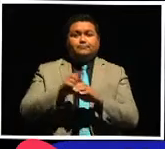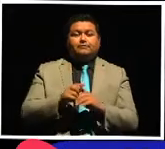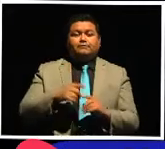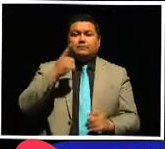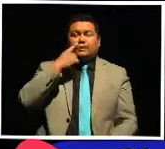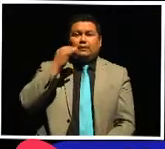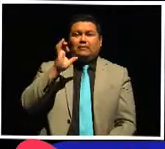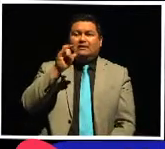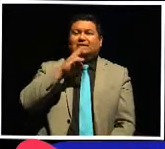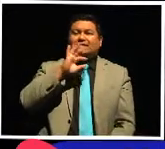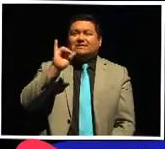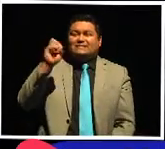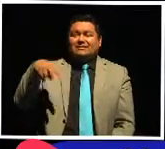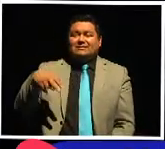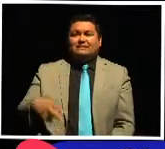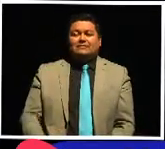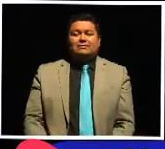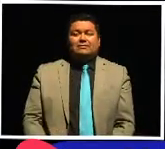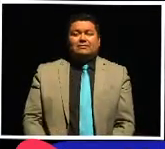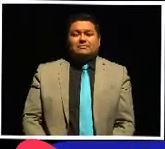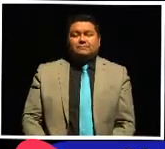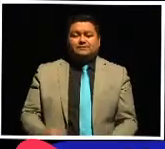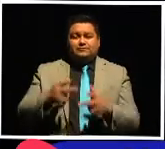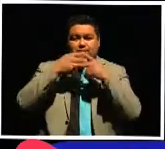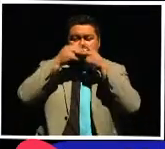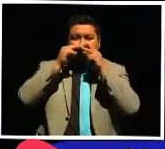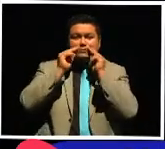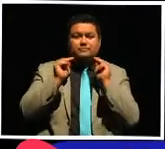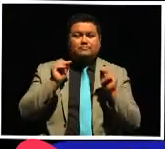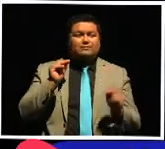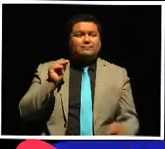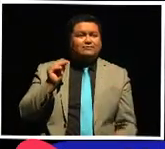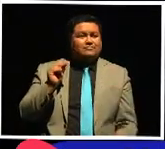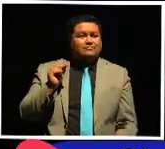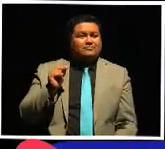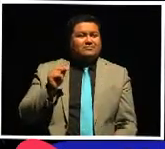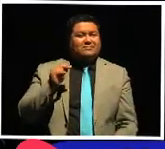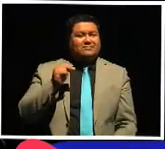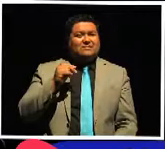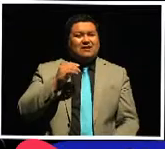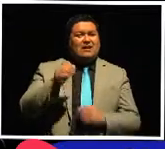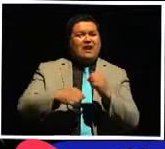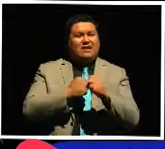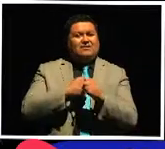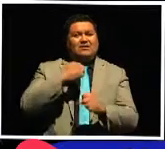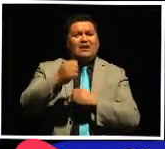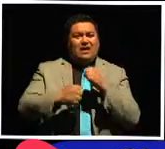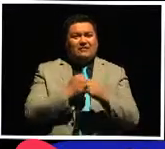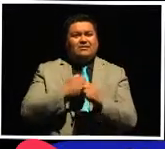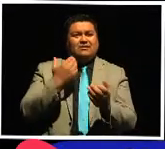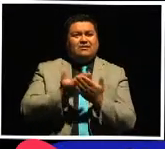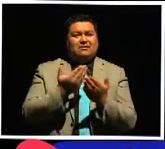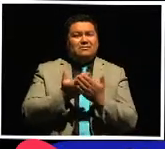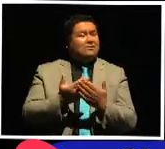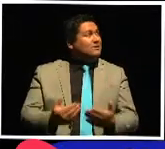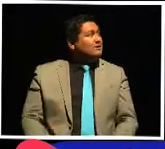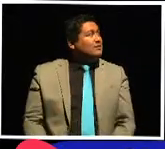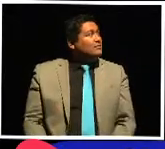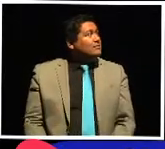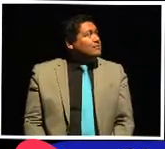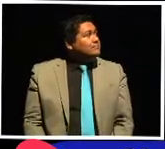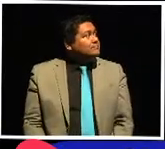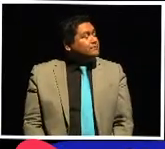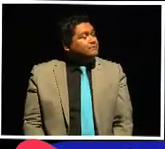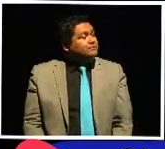hizo una teoría de relatividad general y más de 100 años después todavía estamos haciendo las pruebas porque la teoría era tan